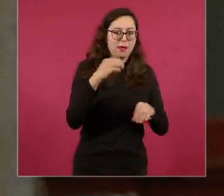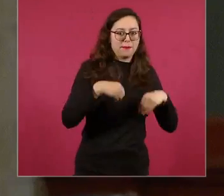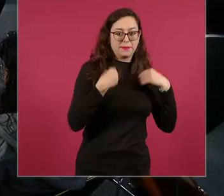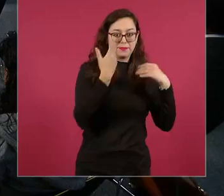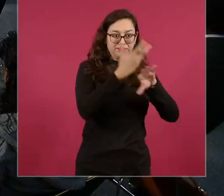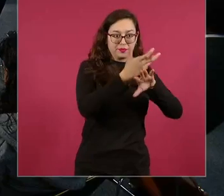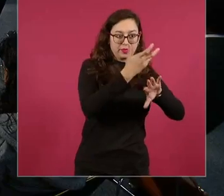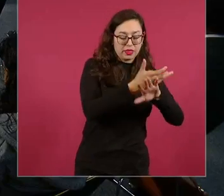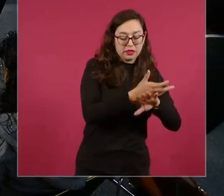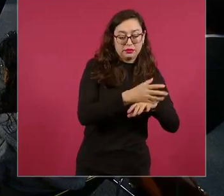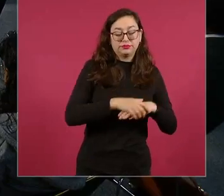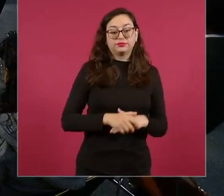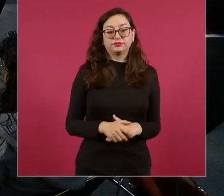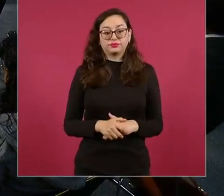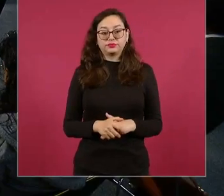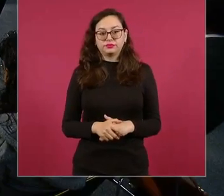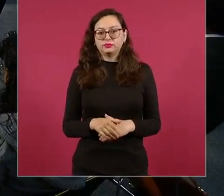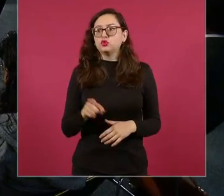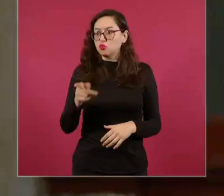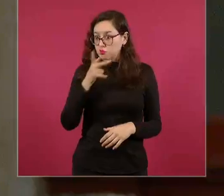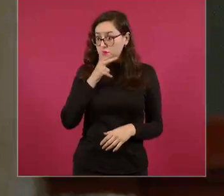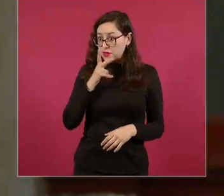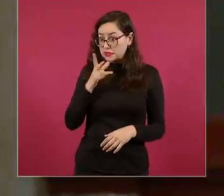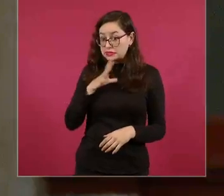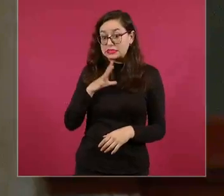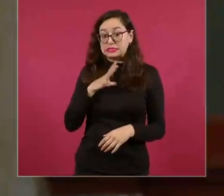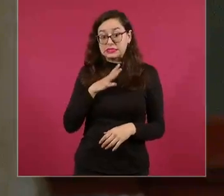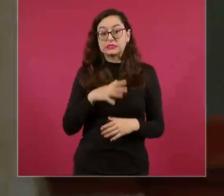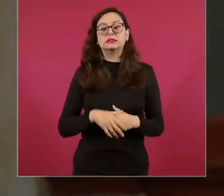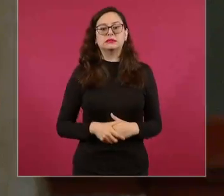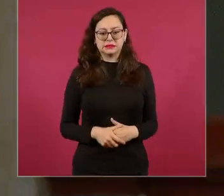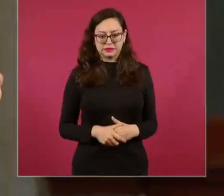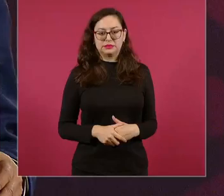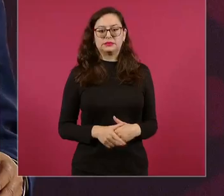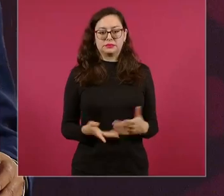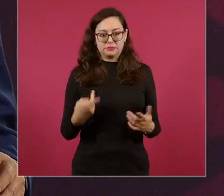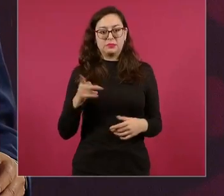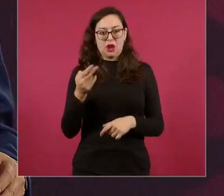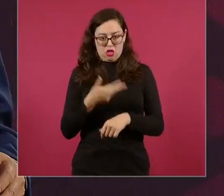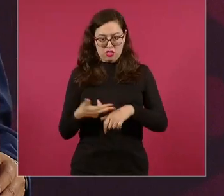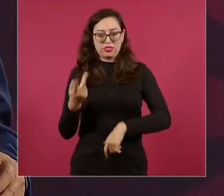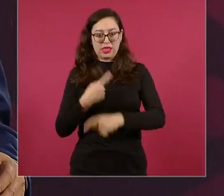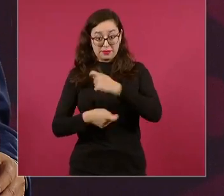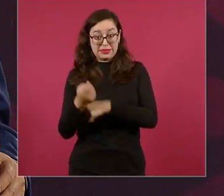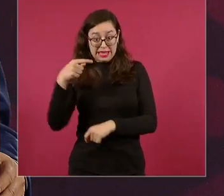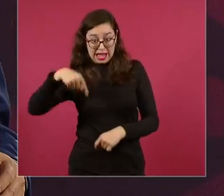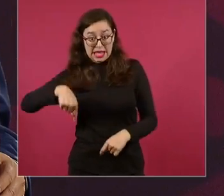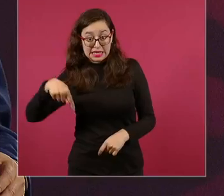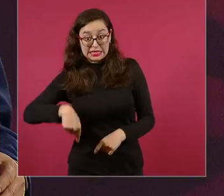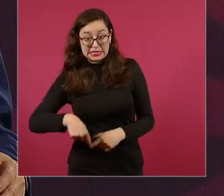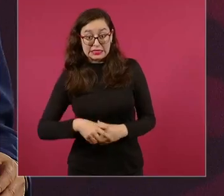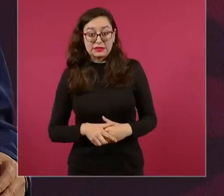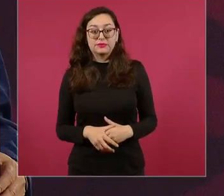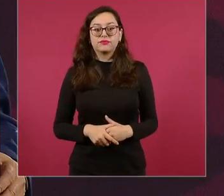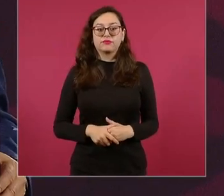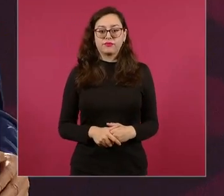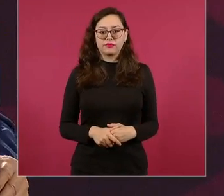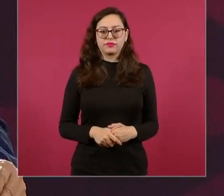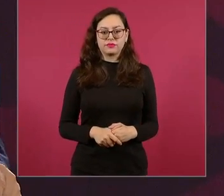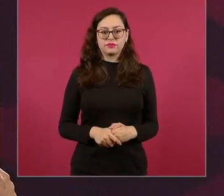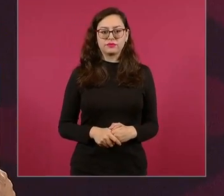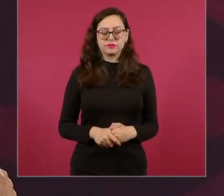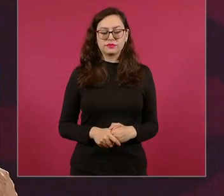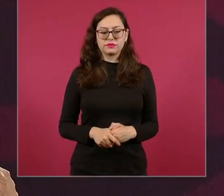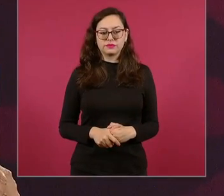papá si la tiene pero él vive digamos él hizo el trámite aquí él hizo el trámite acá yo le voy a